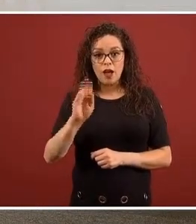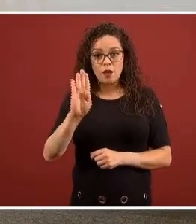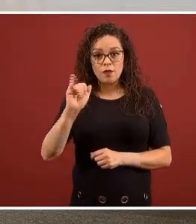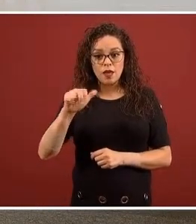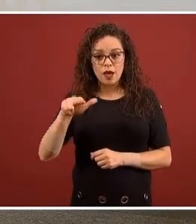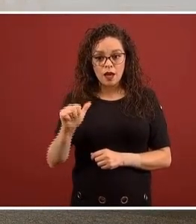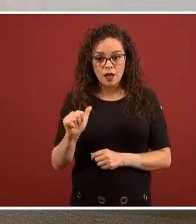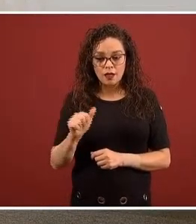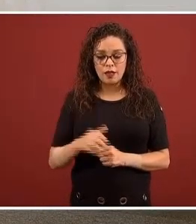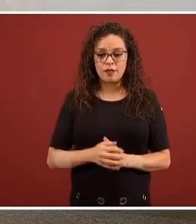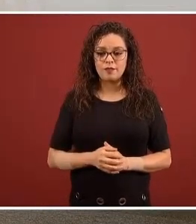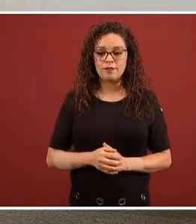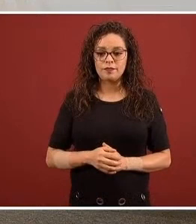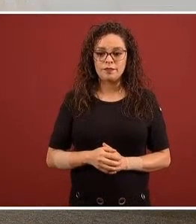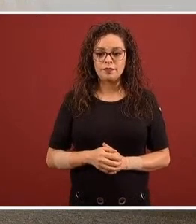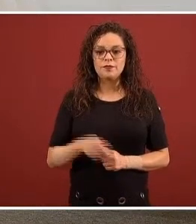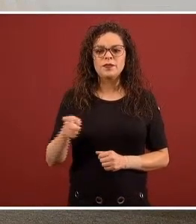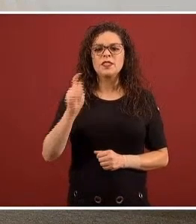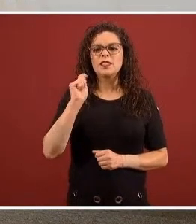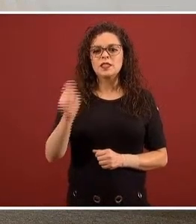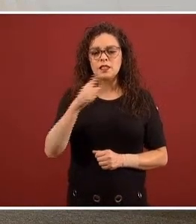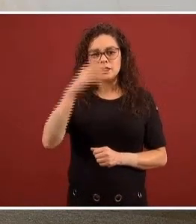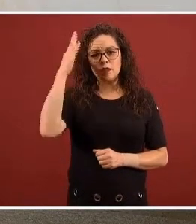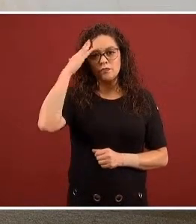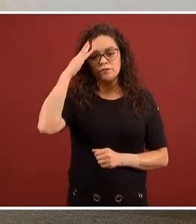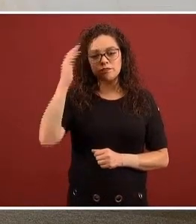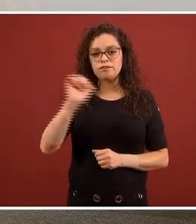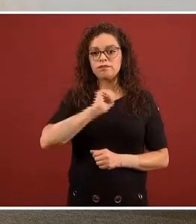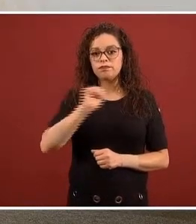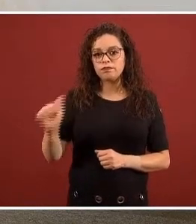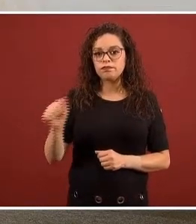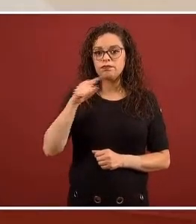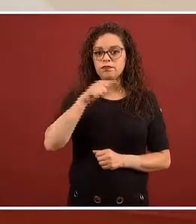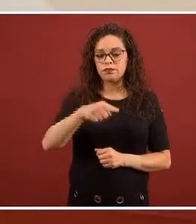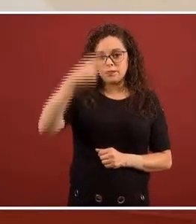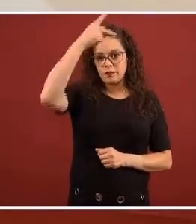Fabiana Cepeda Arias, quien es titular de la División de Programas de